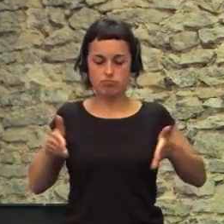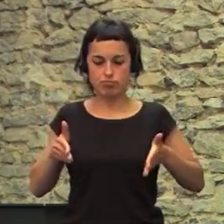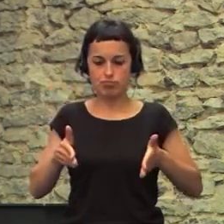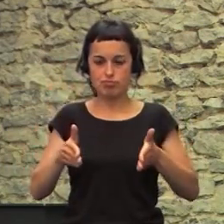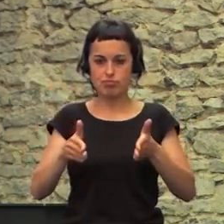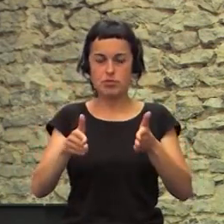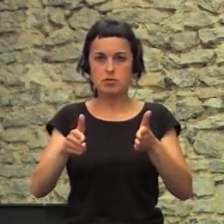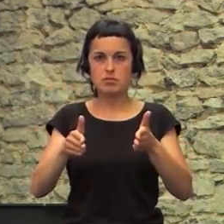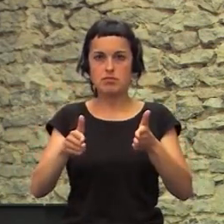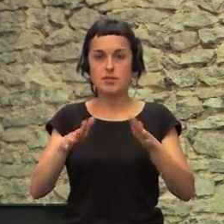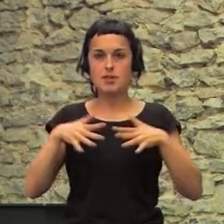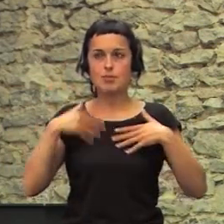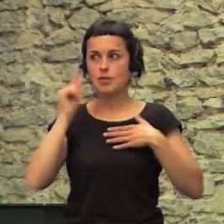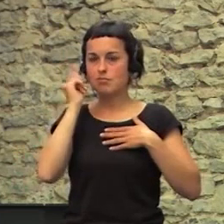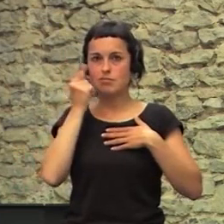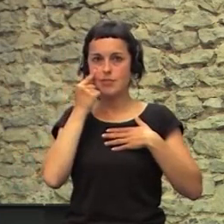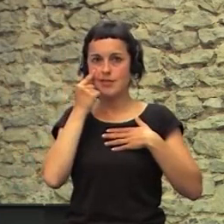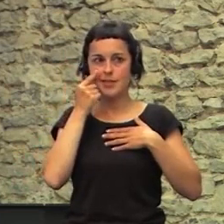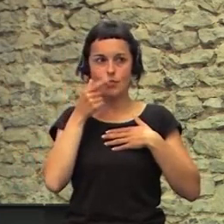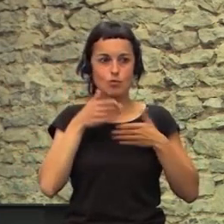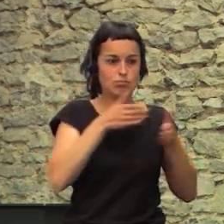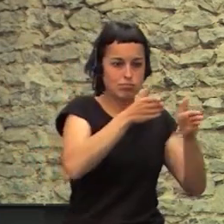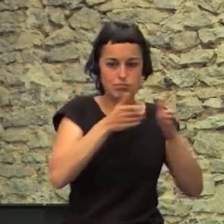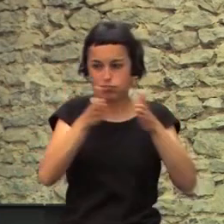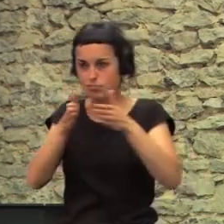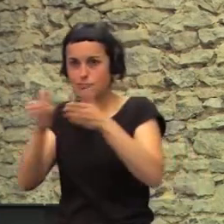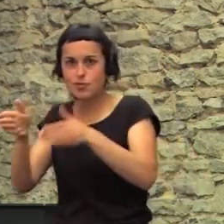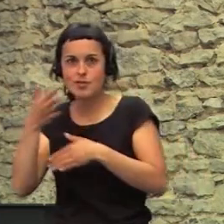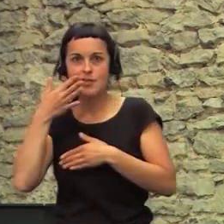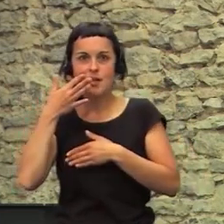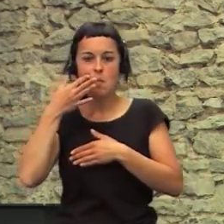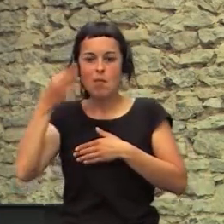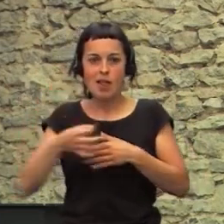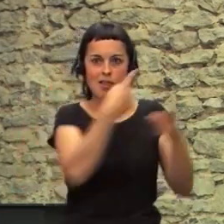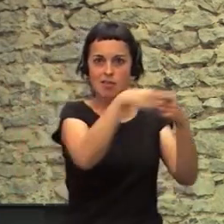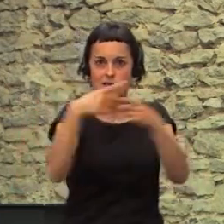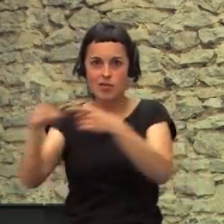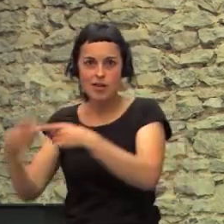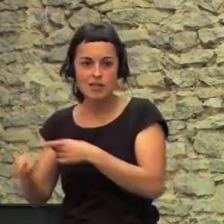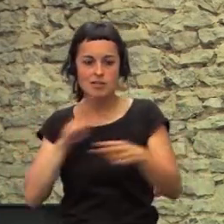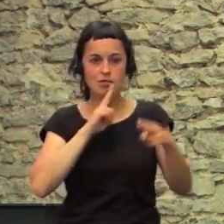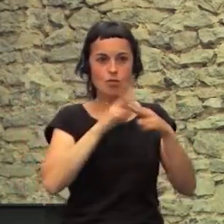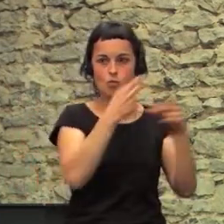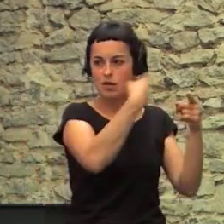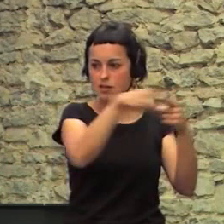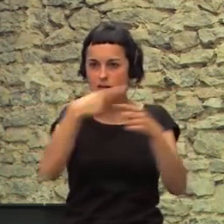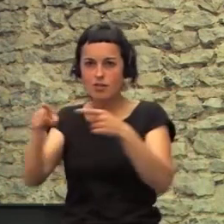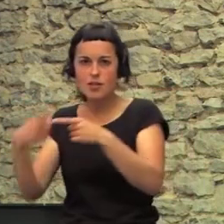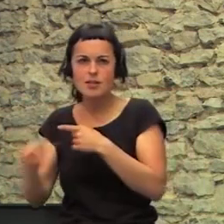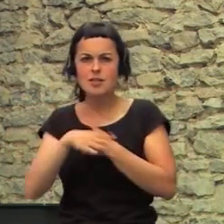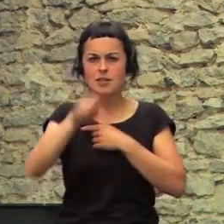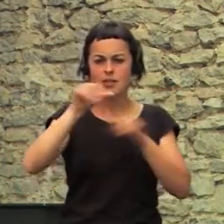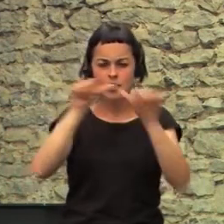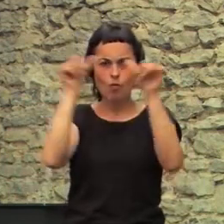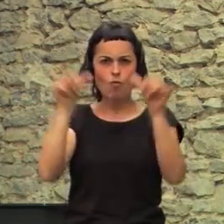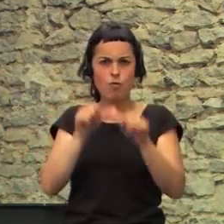pues de repente te das cuenta que hay muchísimas verdades, que hay muchísimos nombres, que hay muchísimas formas de entenderlo, muchas